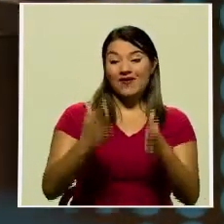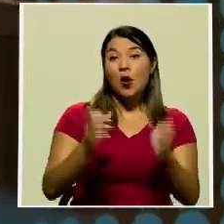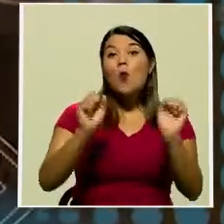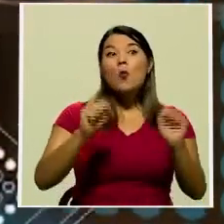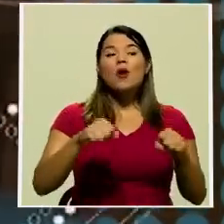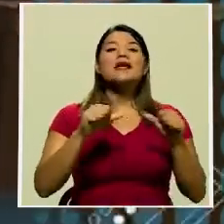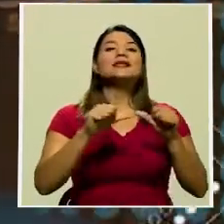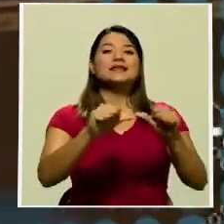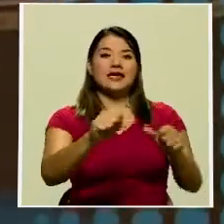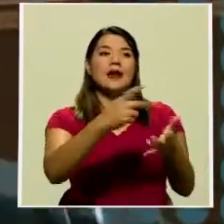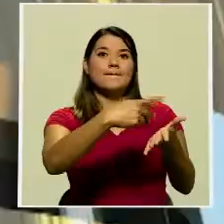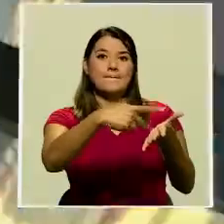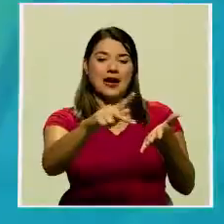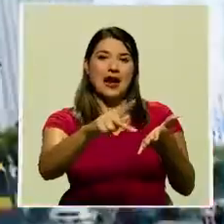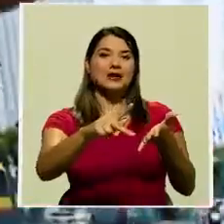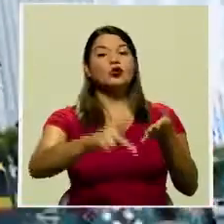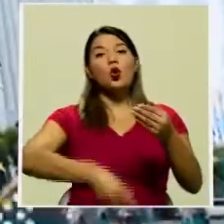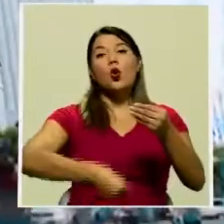pluses y anualidades.